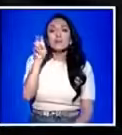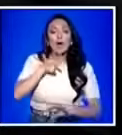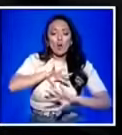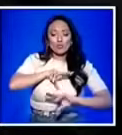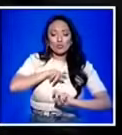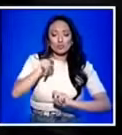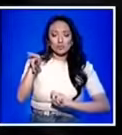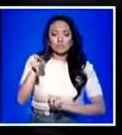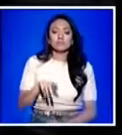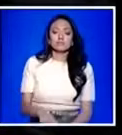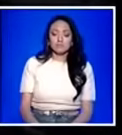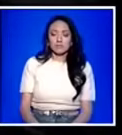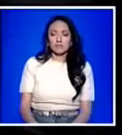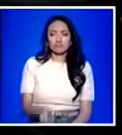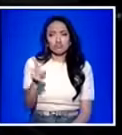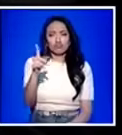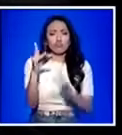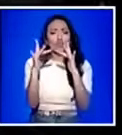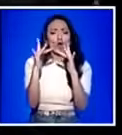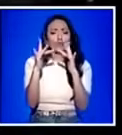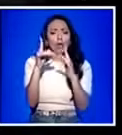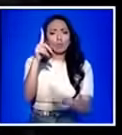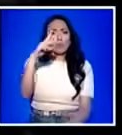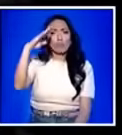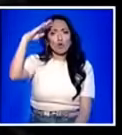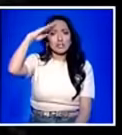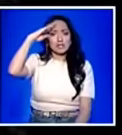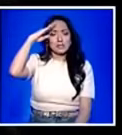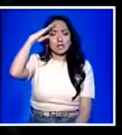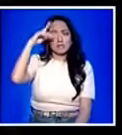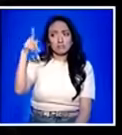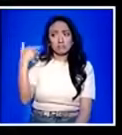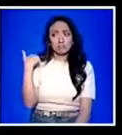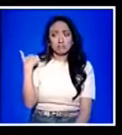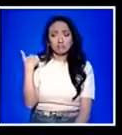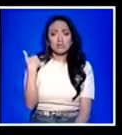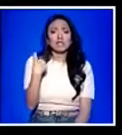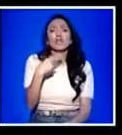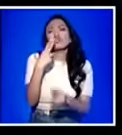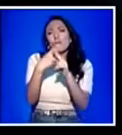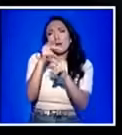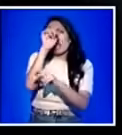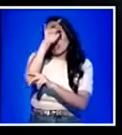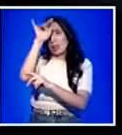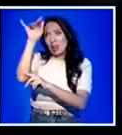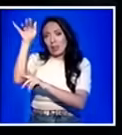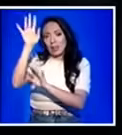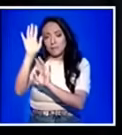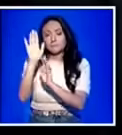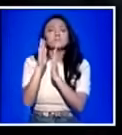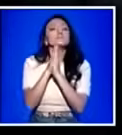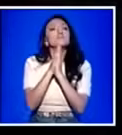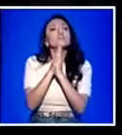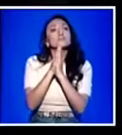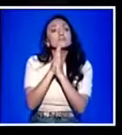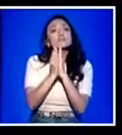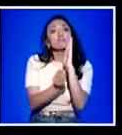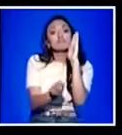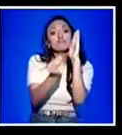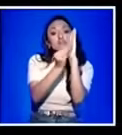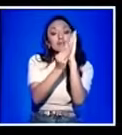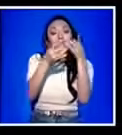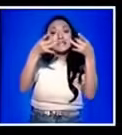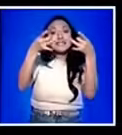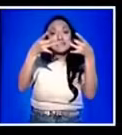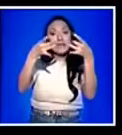Metástasis, aparece también una fuente policial registrada en su celular como Jean Carlos WhatsApp 2021. En un chat